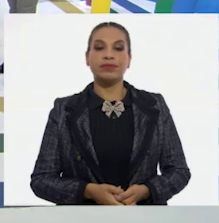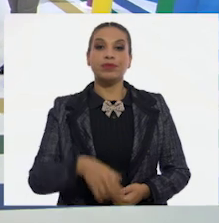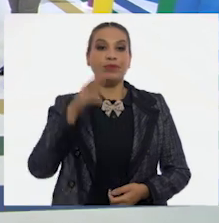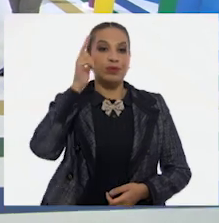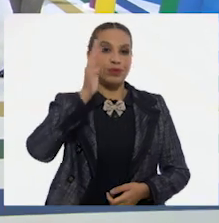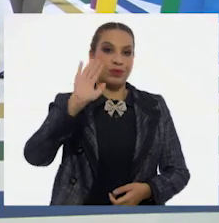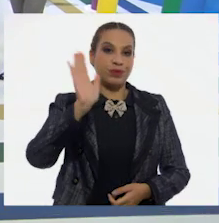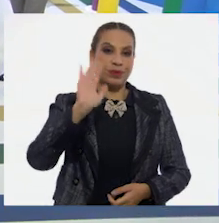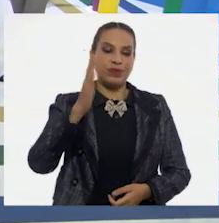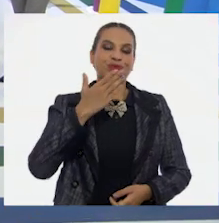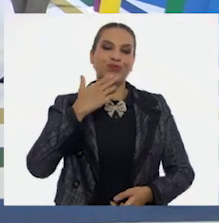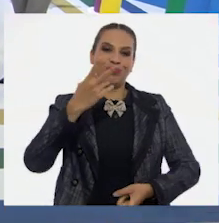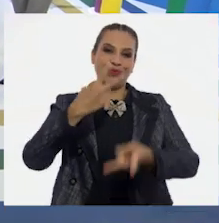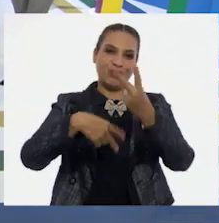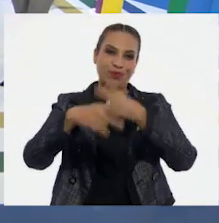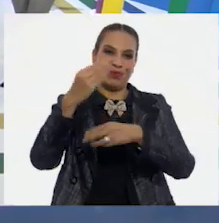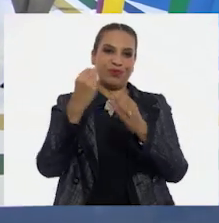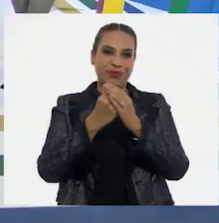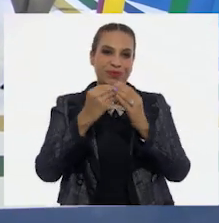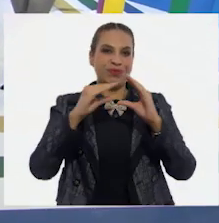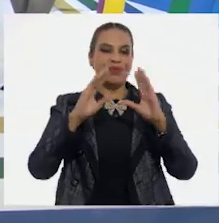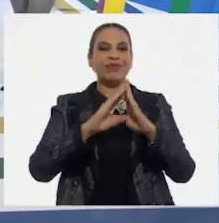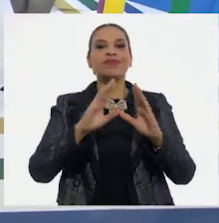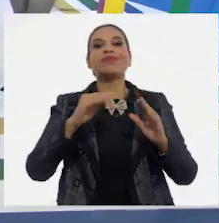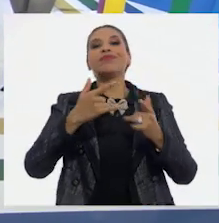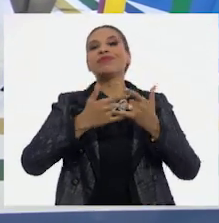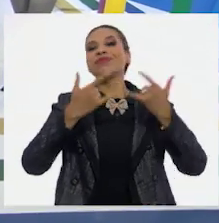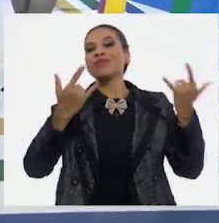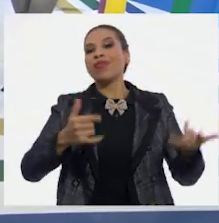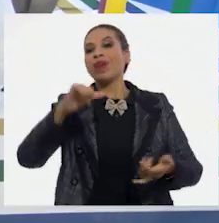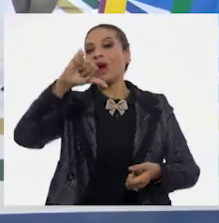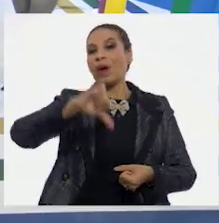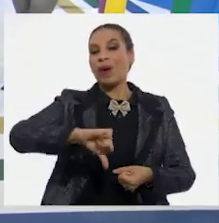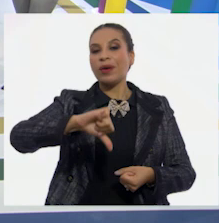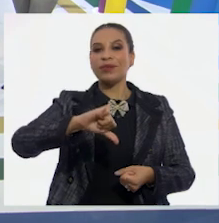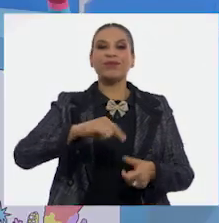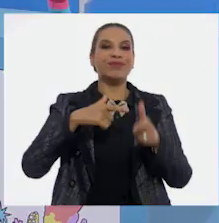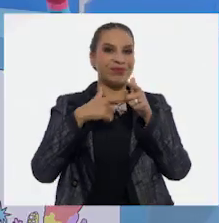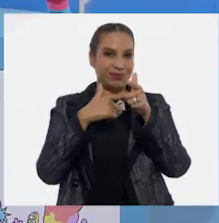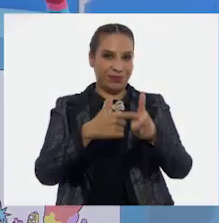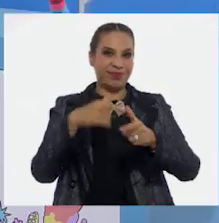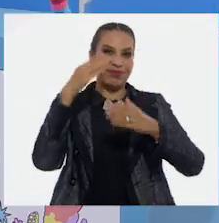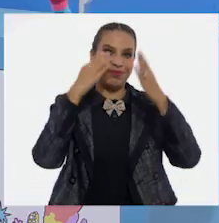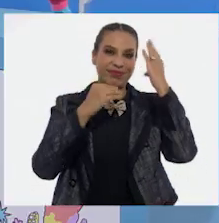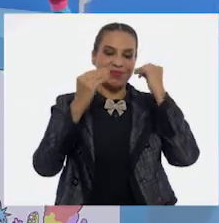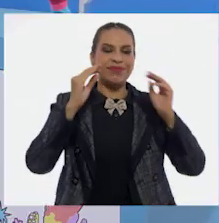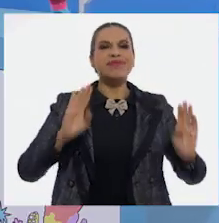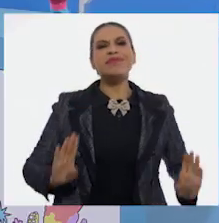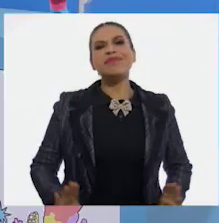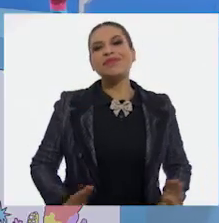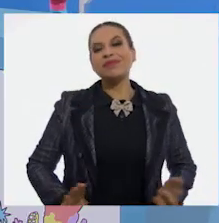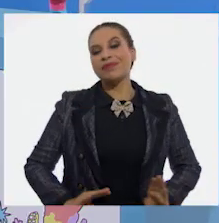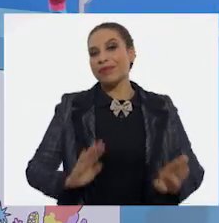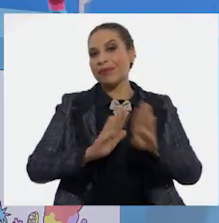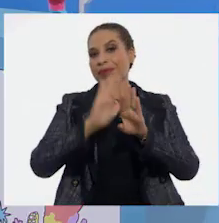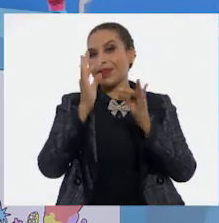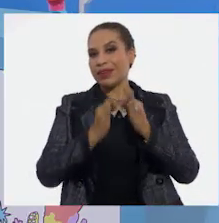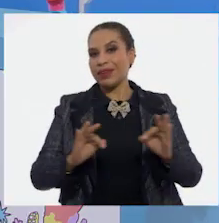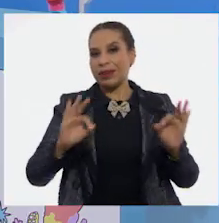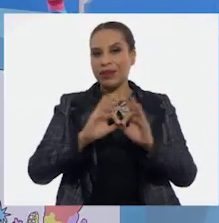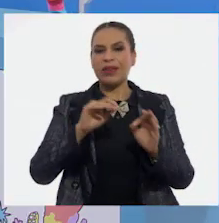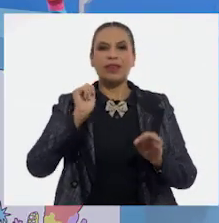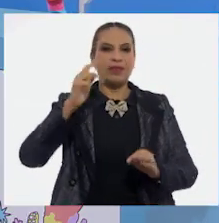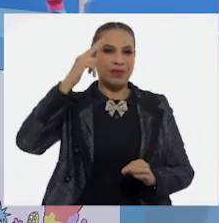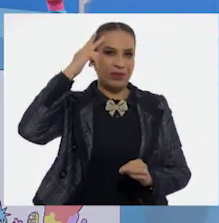Hola. Les doy la bienvenida a su clase de historia. El día de hoy vamos a continuar aprendiendo sobre las características más importantes del